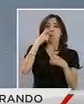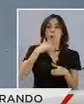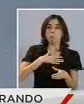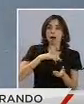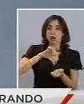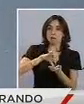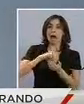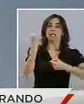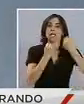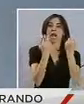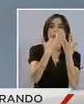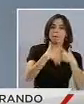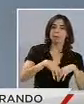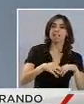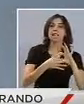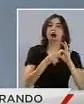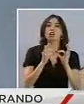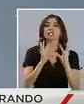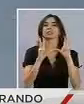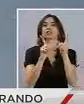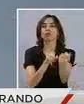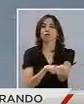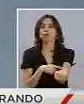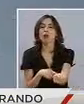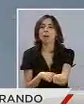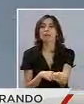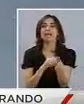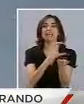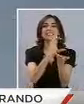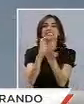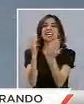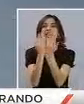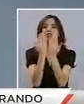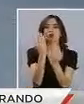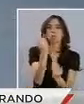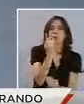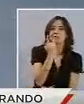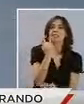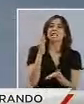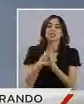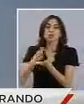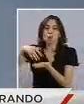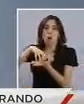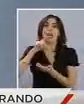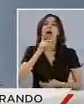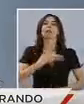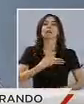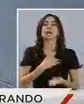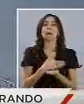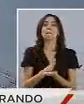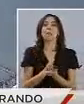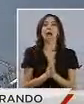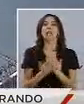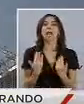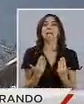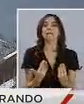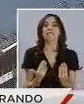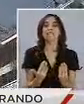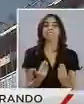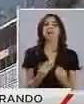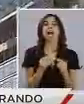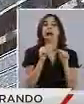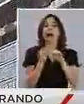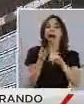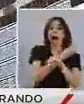sean empresas, sean organizaciones familiares, sean centros de estudio, universidades, colegios, tengan un plan de emergencia. Tengan dicho